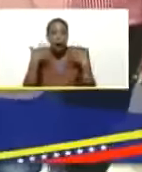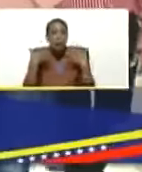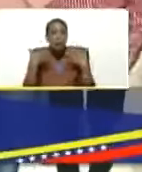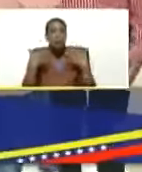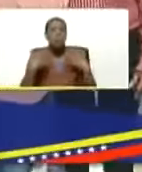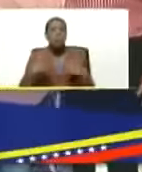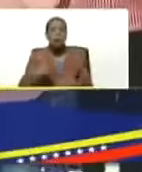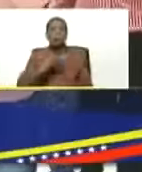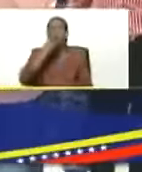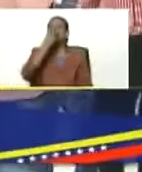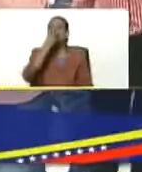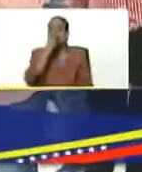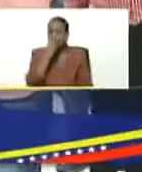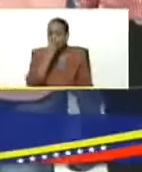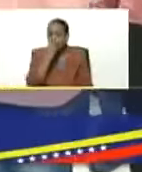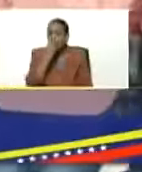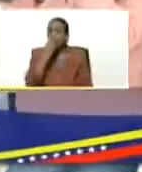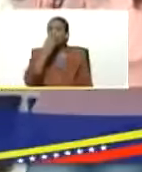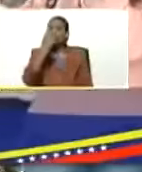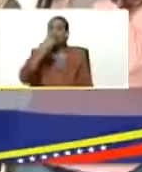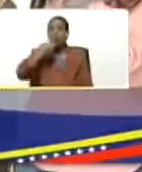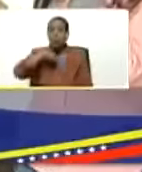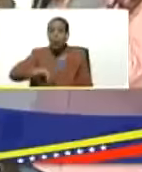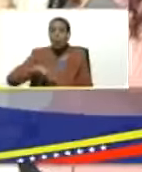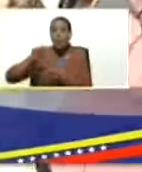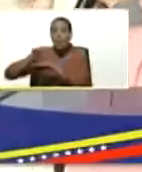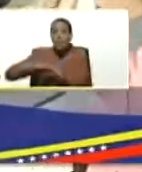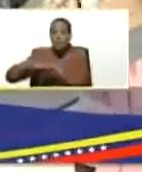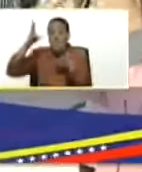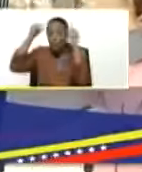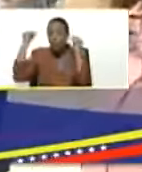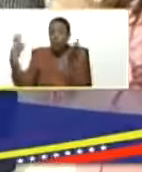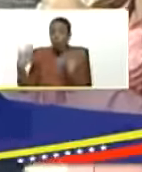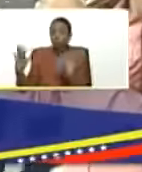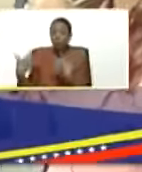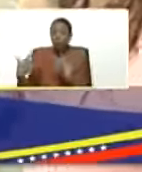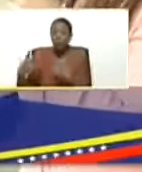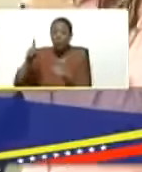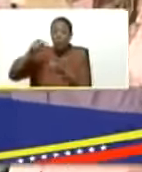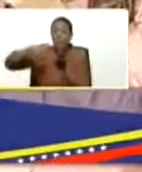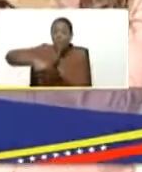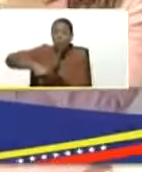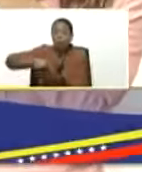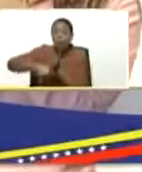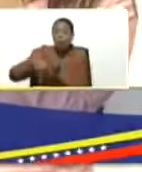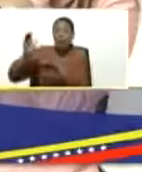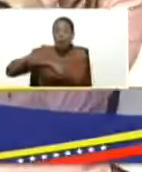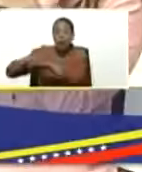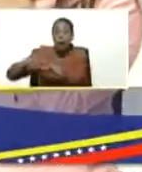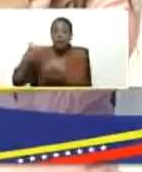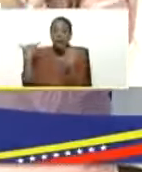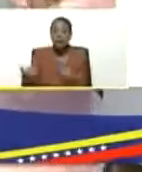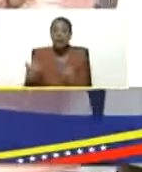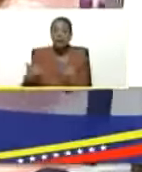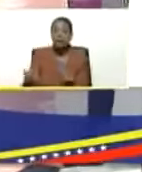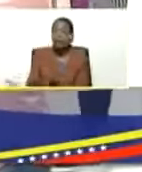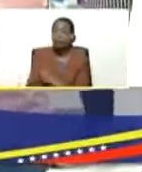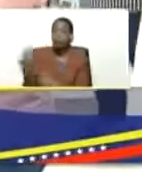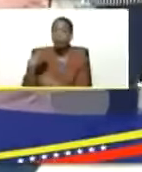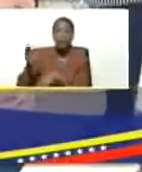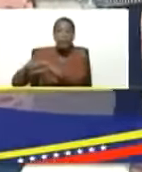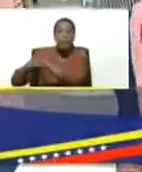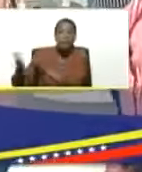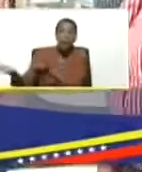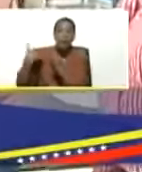de aire, de oxígeno, y tienen un sistema para llamar al personal de enfermería. Un botoncito que le avisa en este puesto de comando que